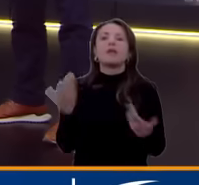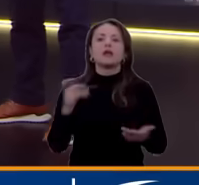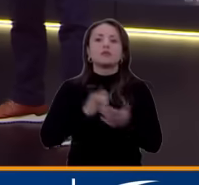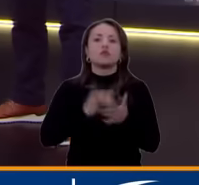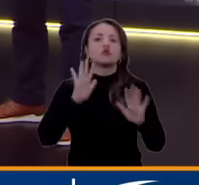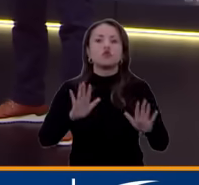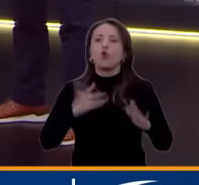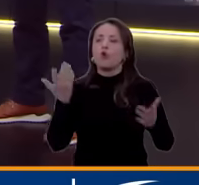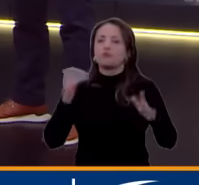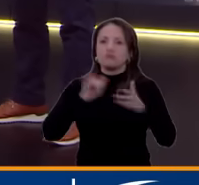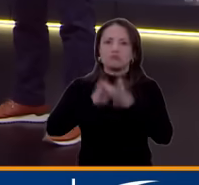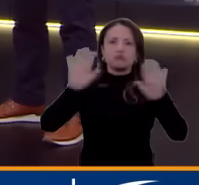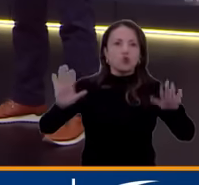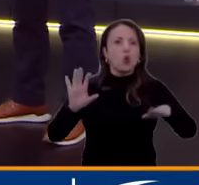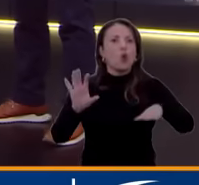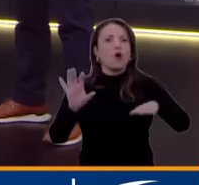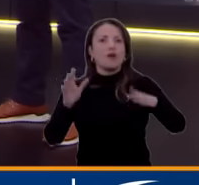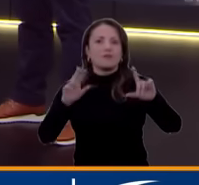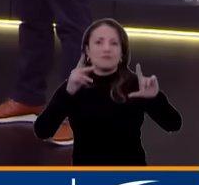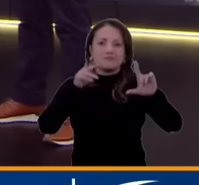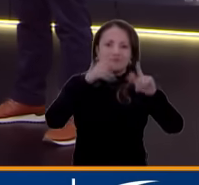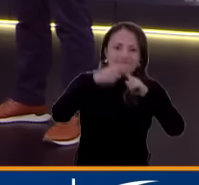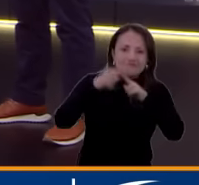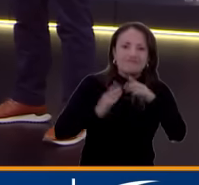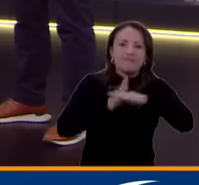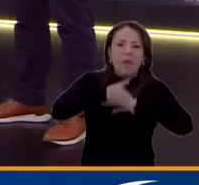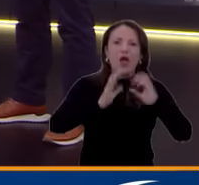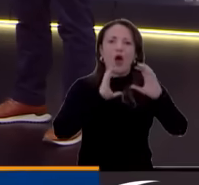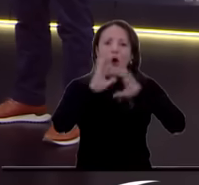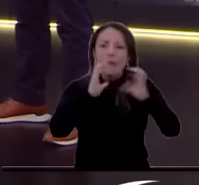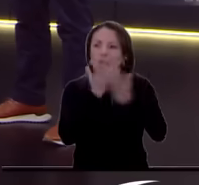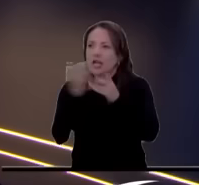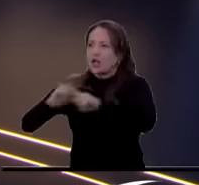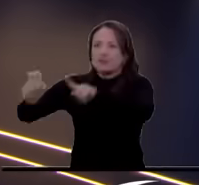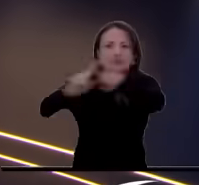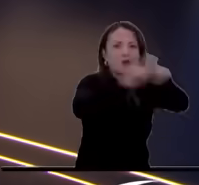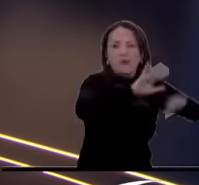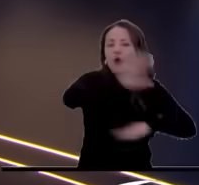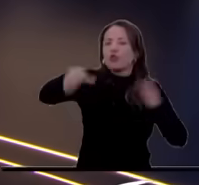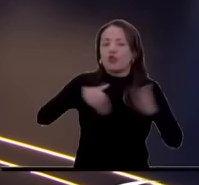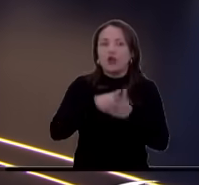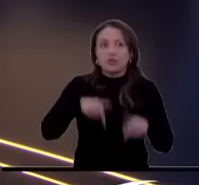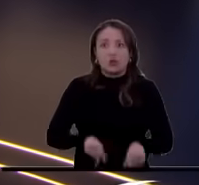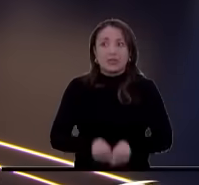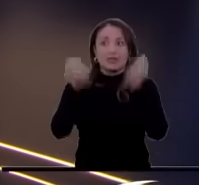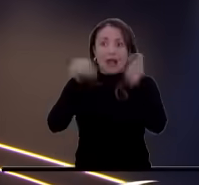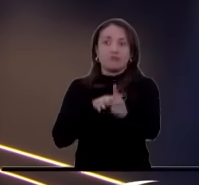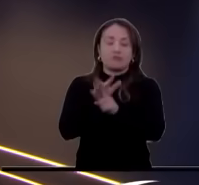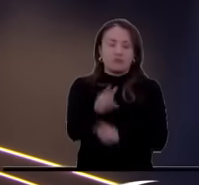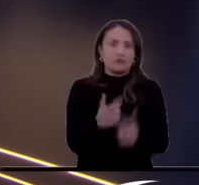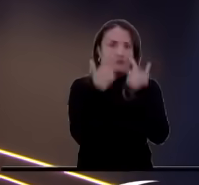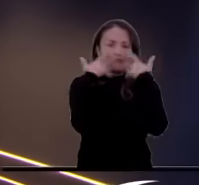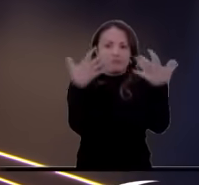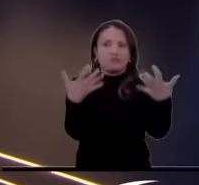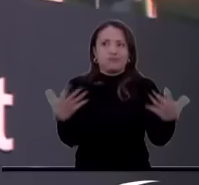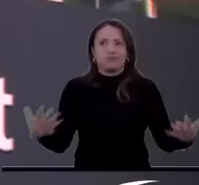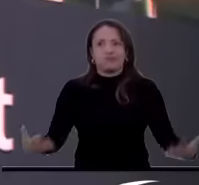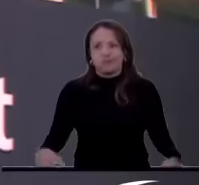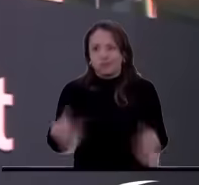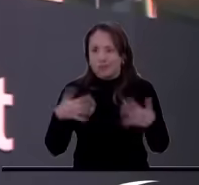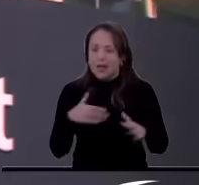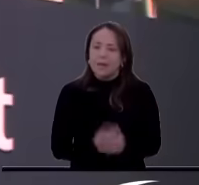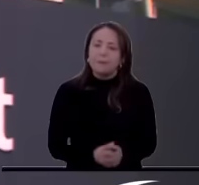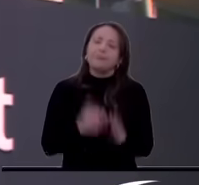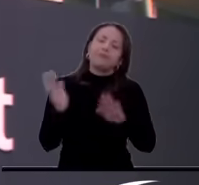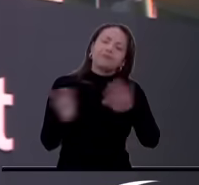todos operamos bajo un sistema operativo particular Entonces el el el daño y la afectación es incalculable Hernando ya para cerrar eh